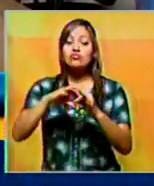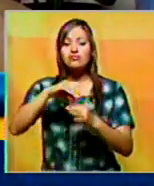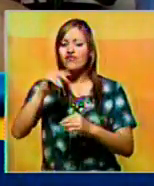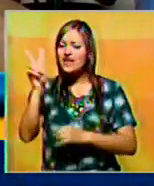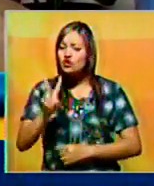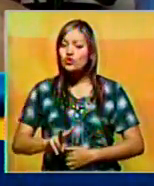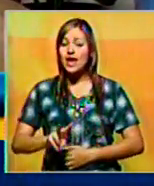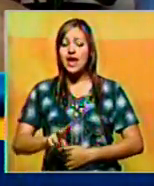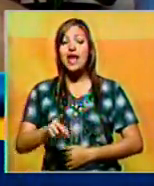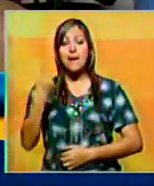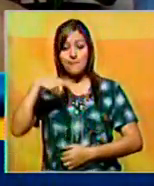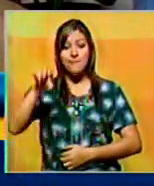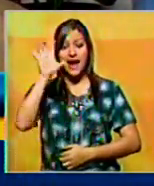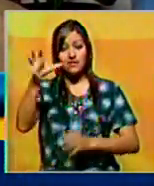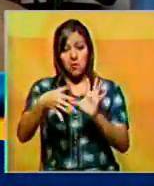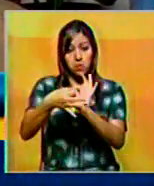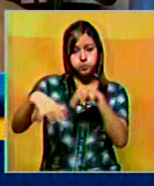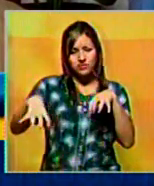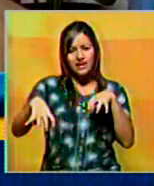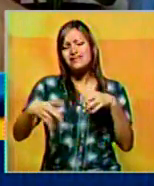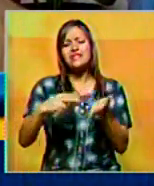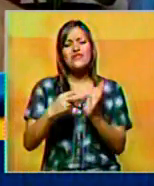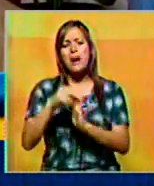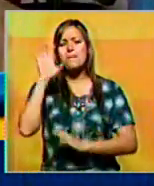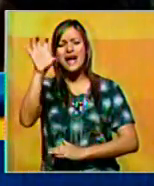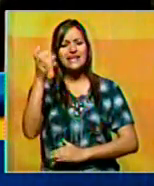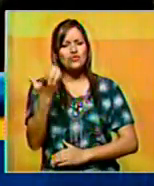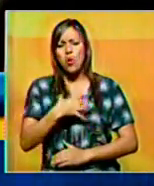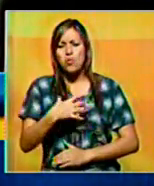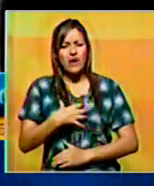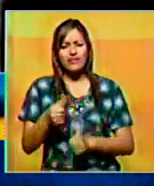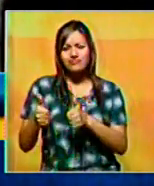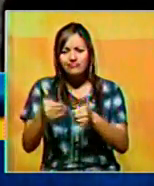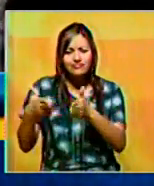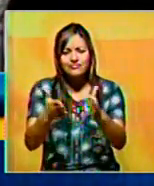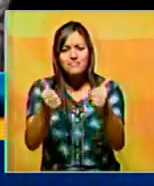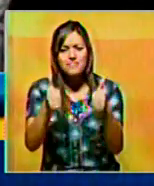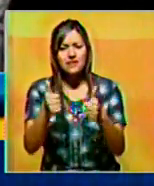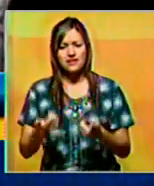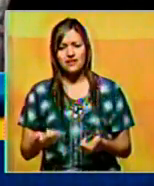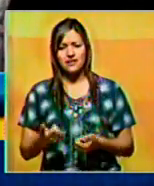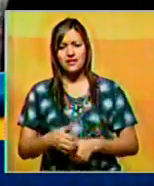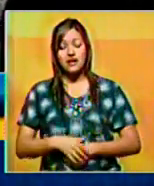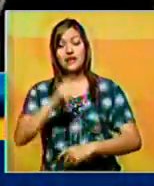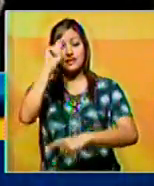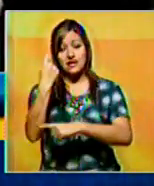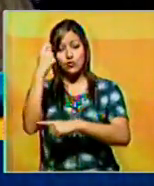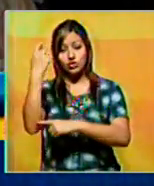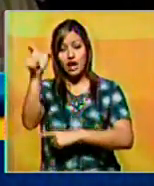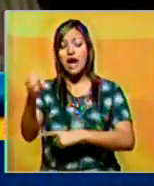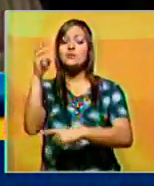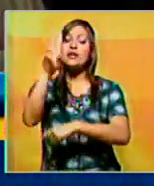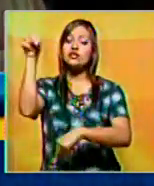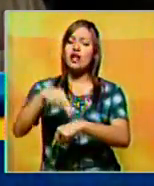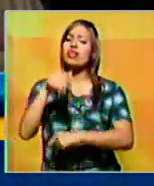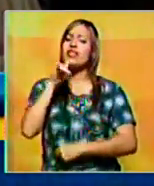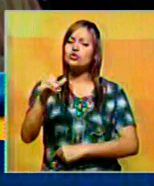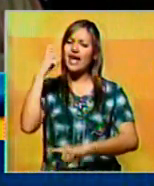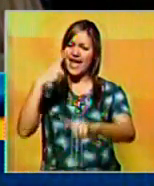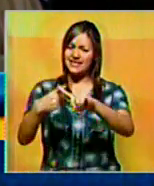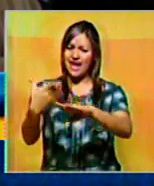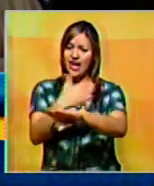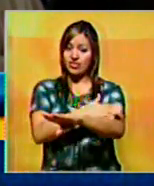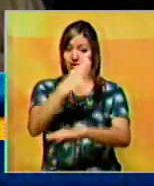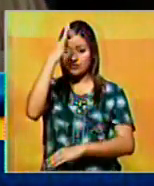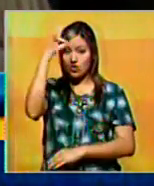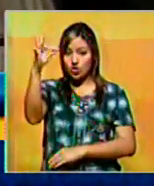venezolanos, porque un país dividido es un país inviable. El diputado de la Asamblea Nacional, Guillermo Palacios, denunció a los exconcejales